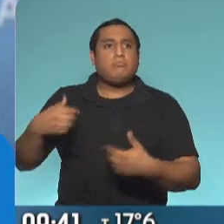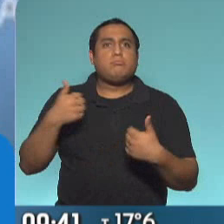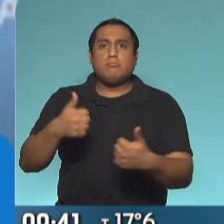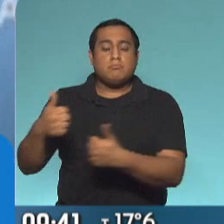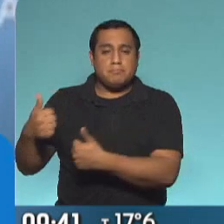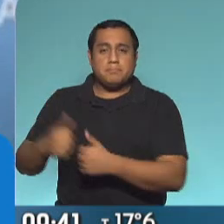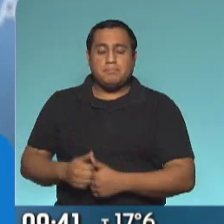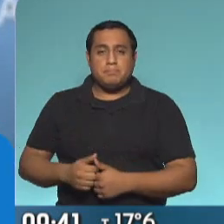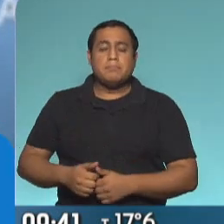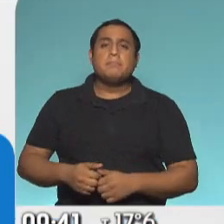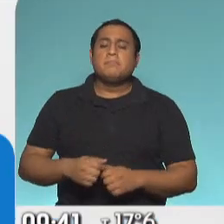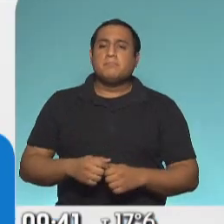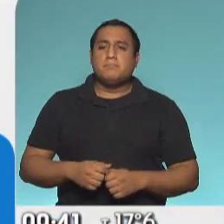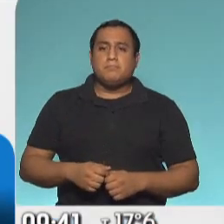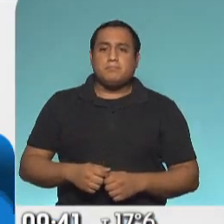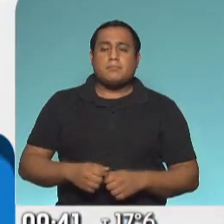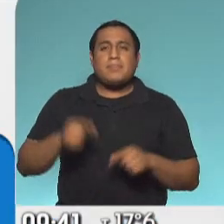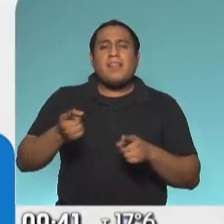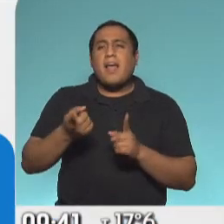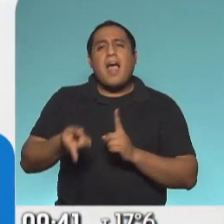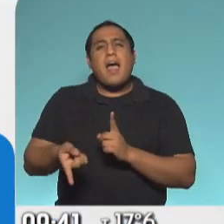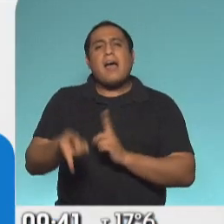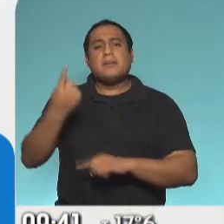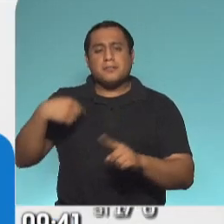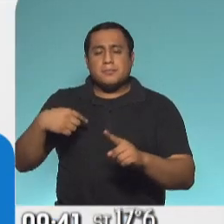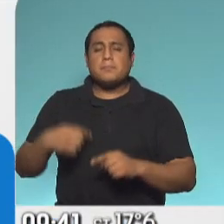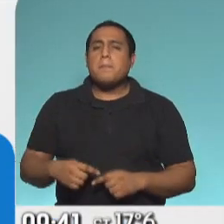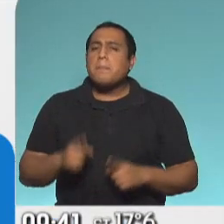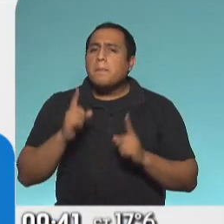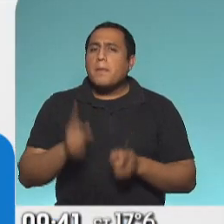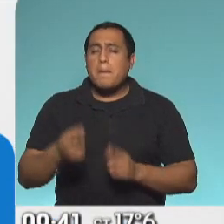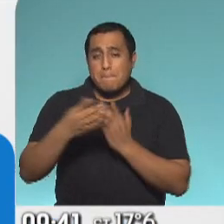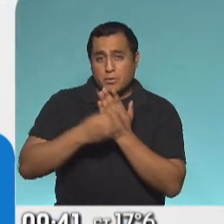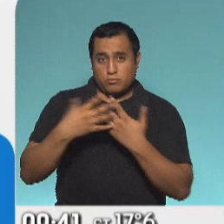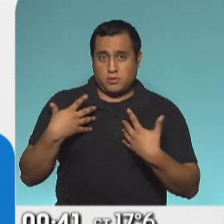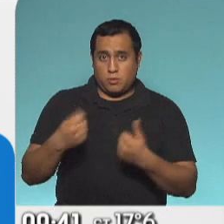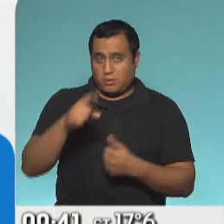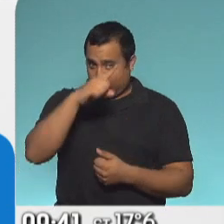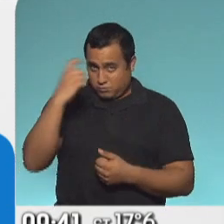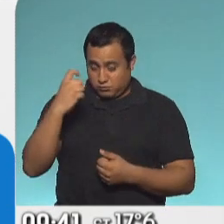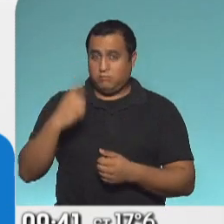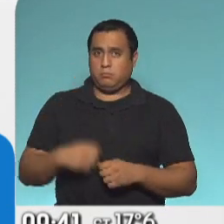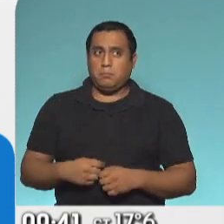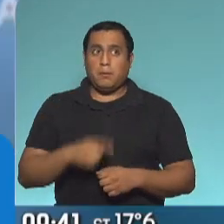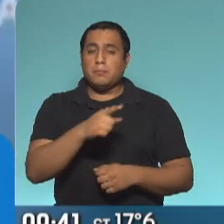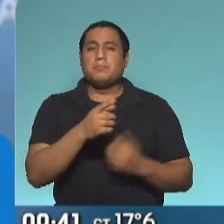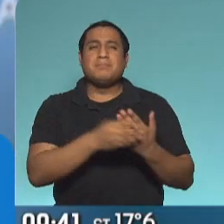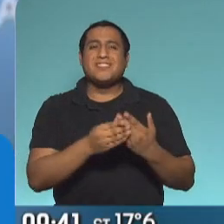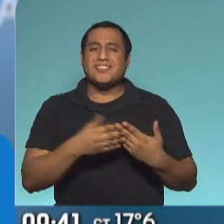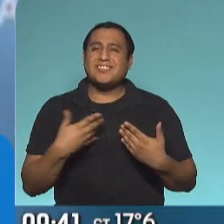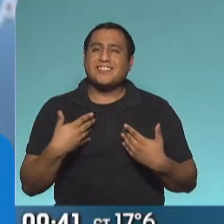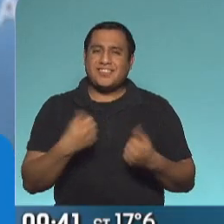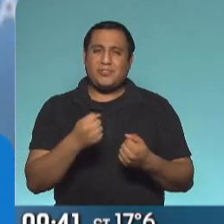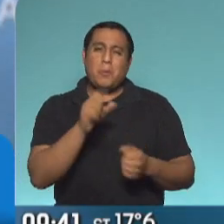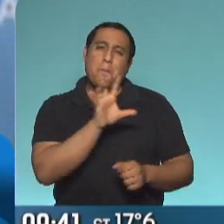infección en el día de ayer este estuvimos desde el ministerio de salud de la nación acompañando al ministerio de salud de la provincia